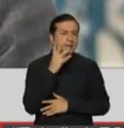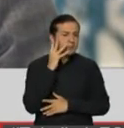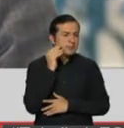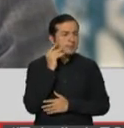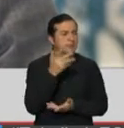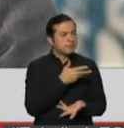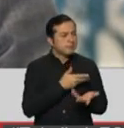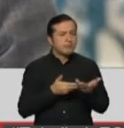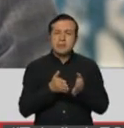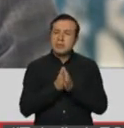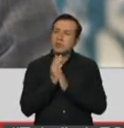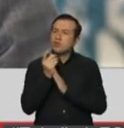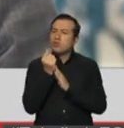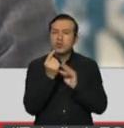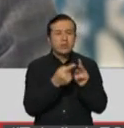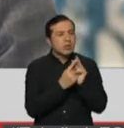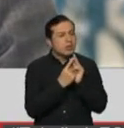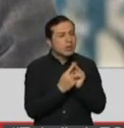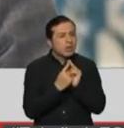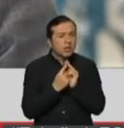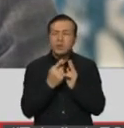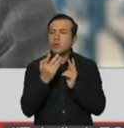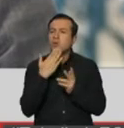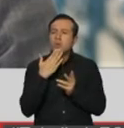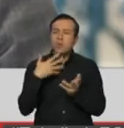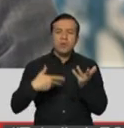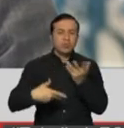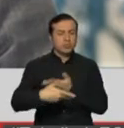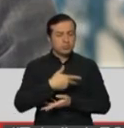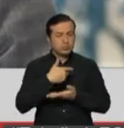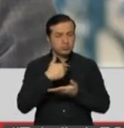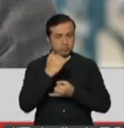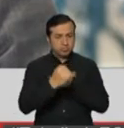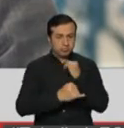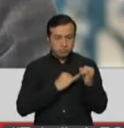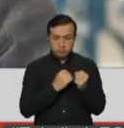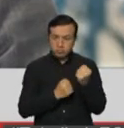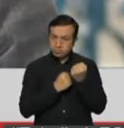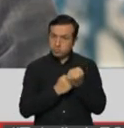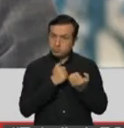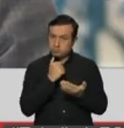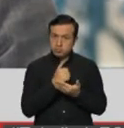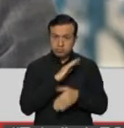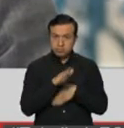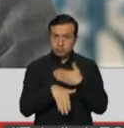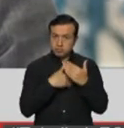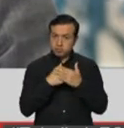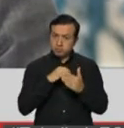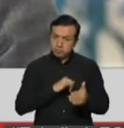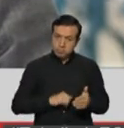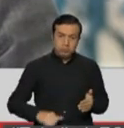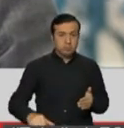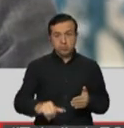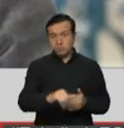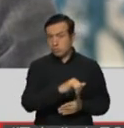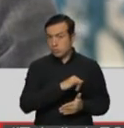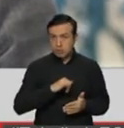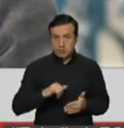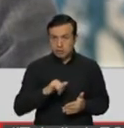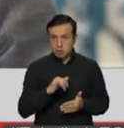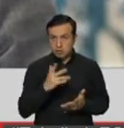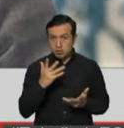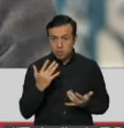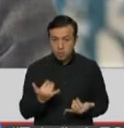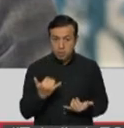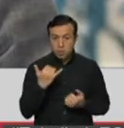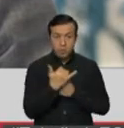buscando recursos, generando una dinámica internacional que pueda beneficiarnos a todos por entero. Nadie está desconectado,